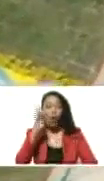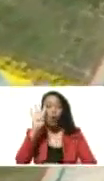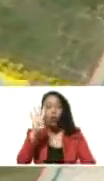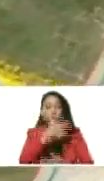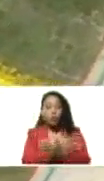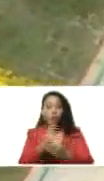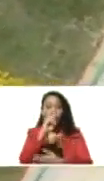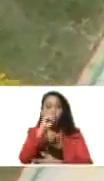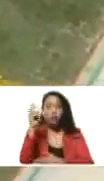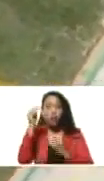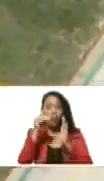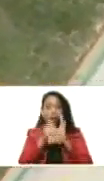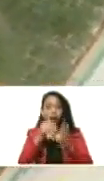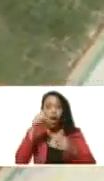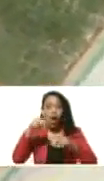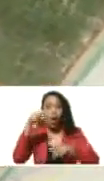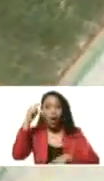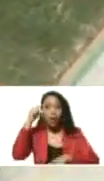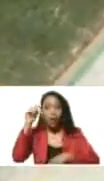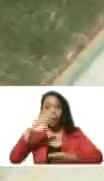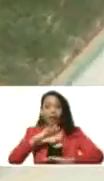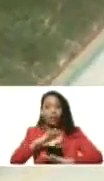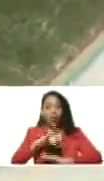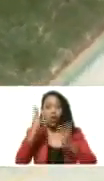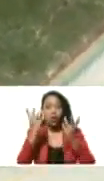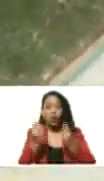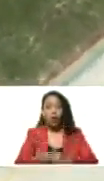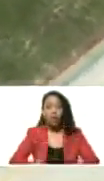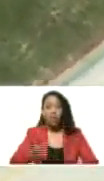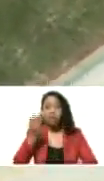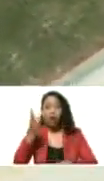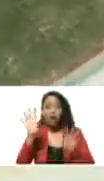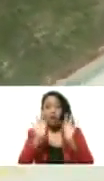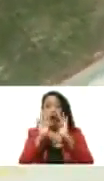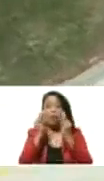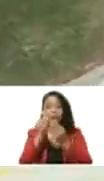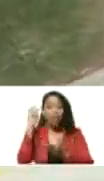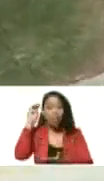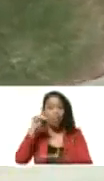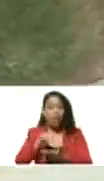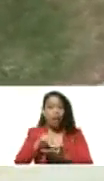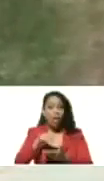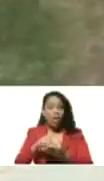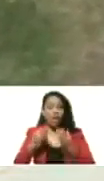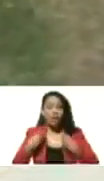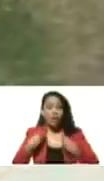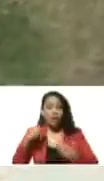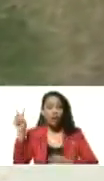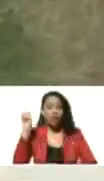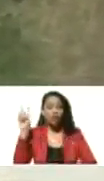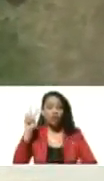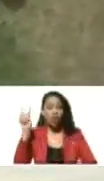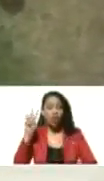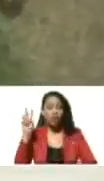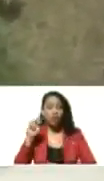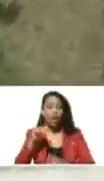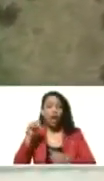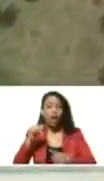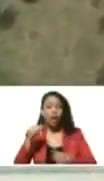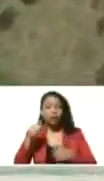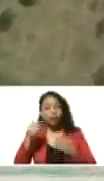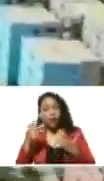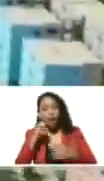4.200.000, que el día de hoy va a beneficiar a un número importante de familias mirandinas, de familias venezolanas, que a través de la